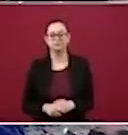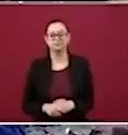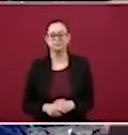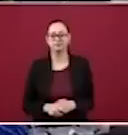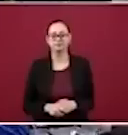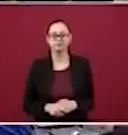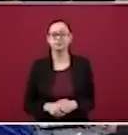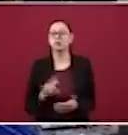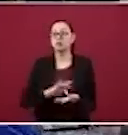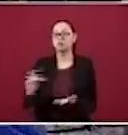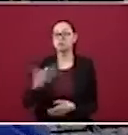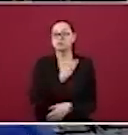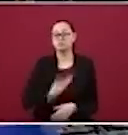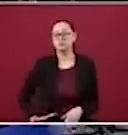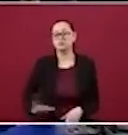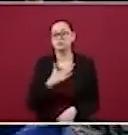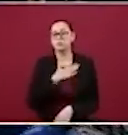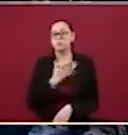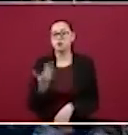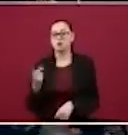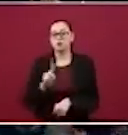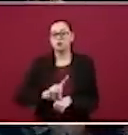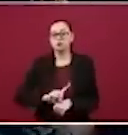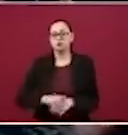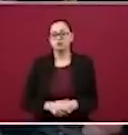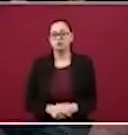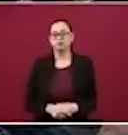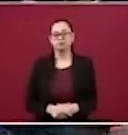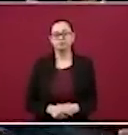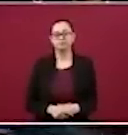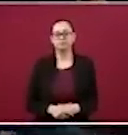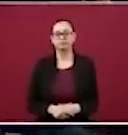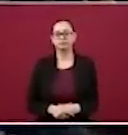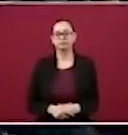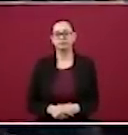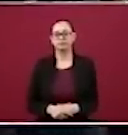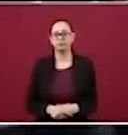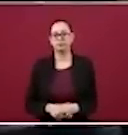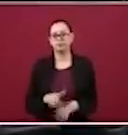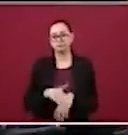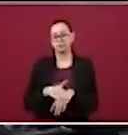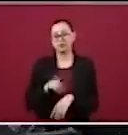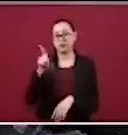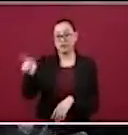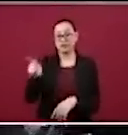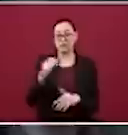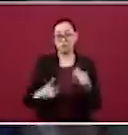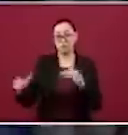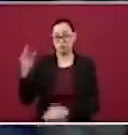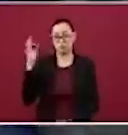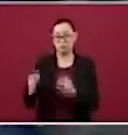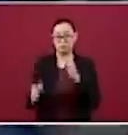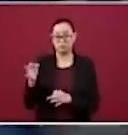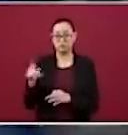Gracias, presidente. Buenos días. Primero, para pedirle su opinión sobre esta decisión que tomaron ayer en la Suprema Corte de suspender